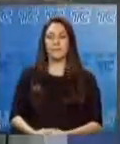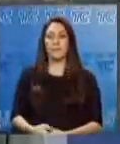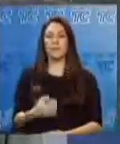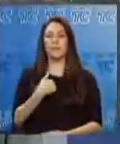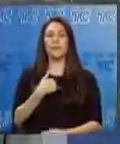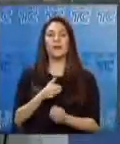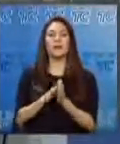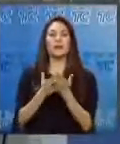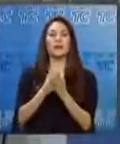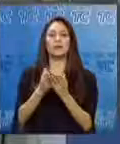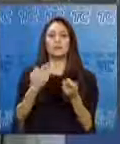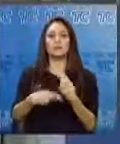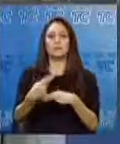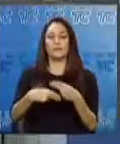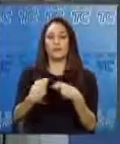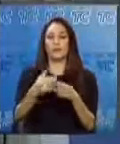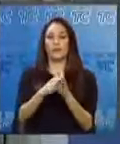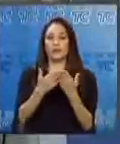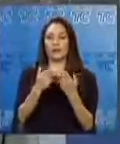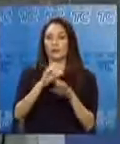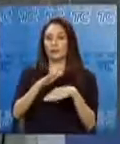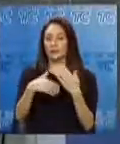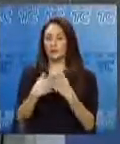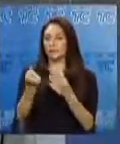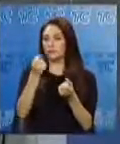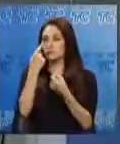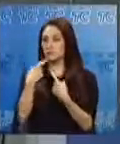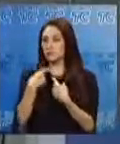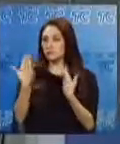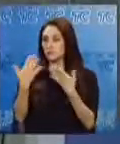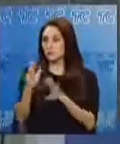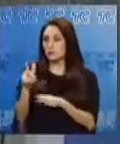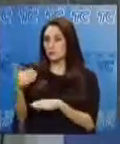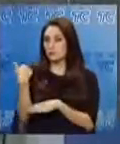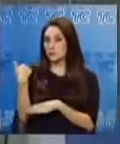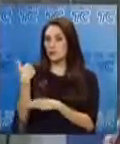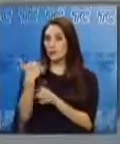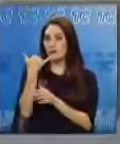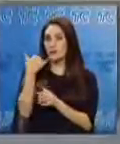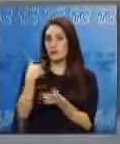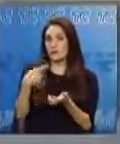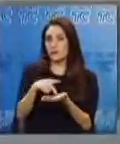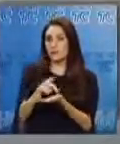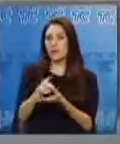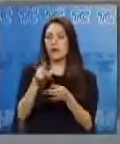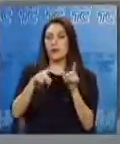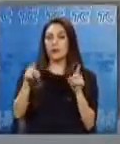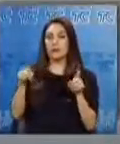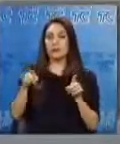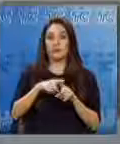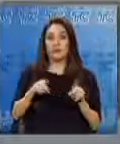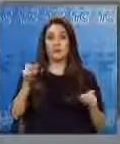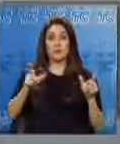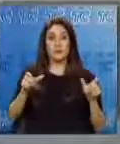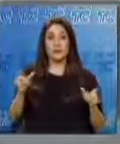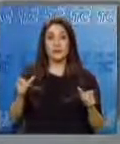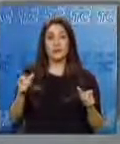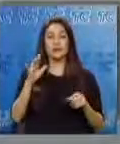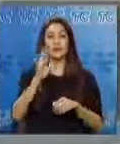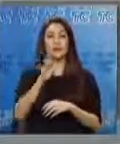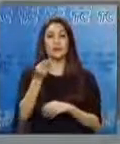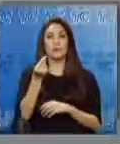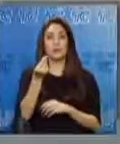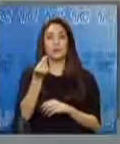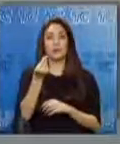y muchas personas nos consultan, nos preguntan si ya tenemos dinero electrónico. Es importante recordar que los ciudadanos que abran sus cuentas de